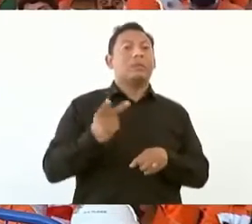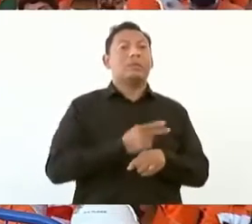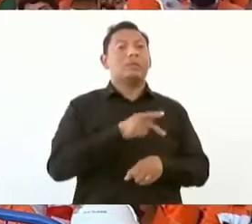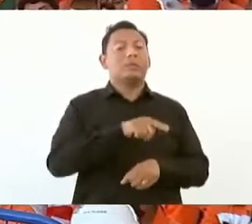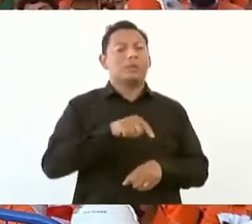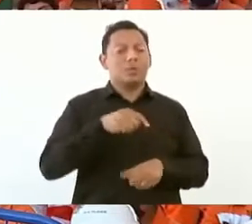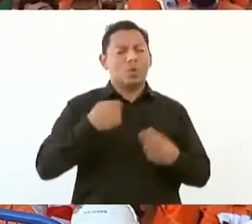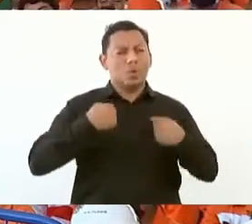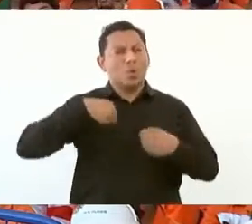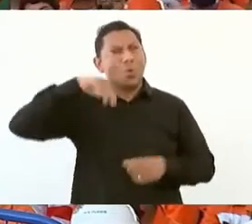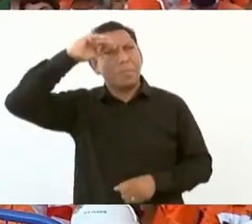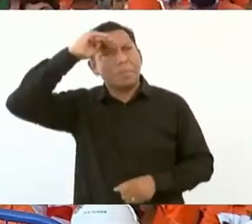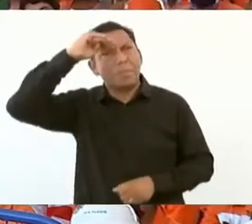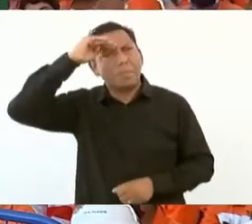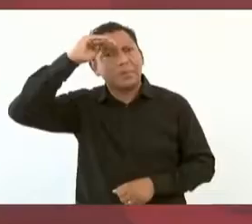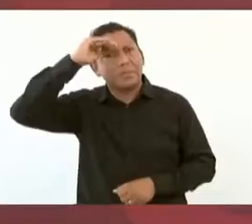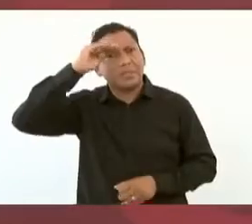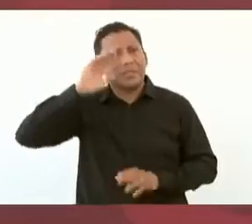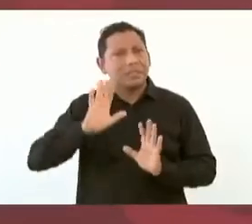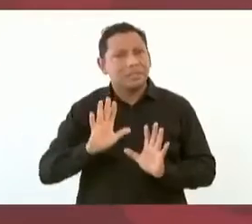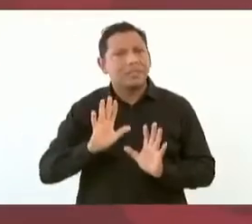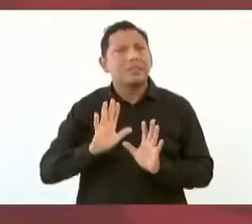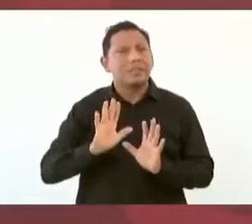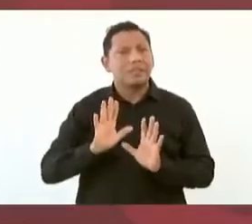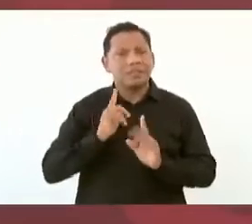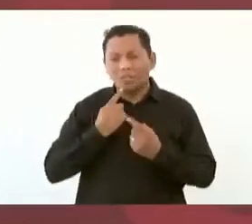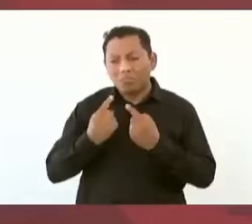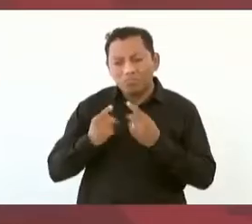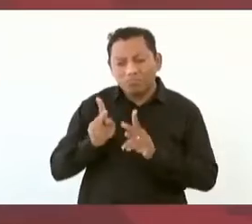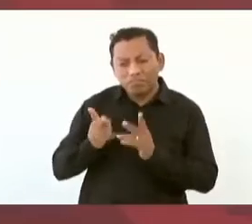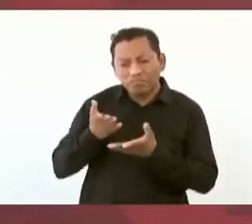estoy pensando y ya estamos